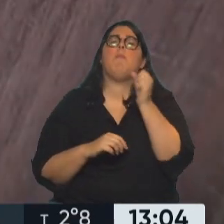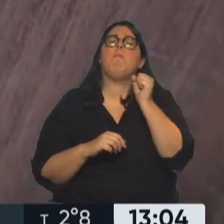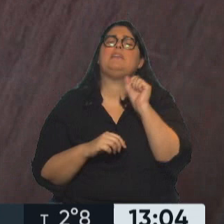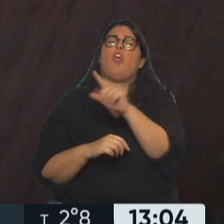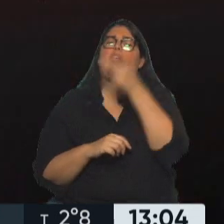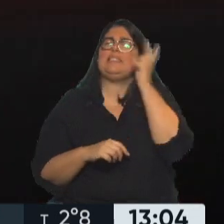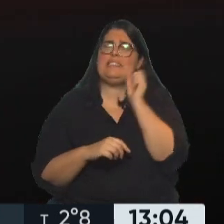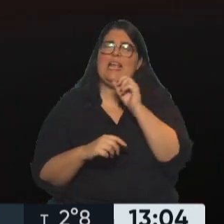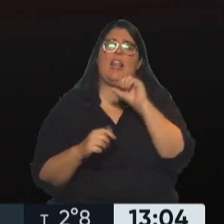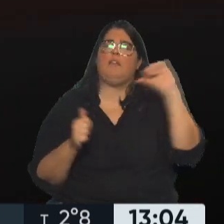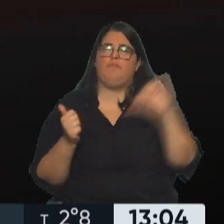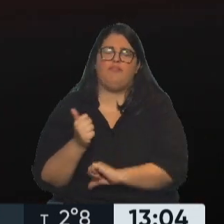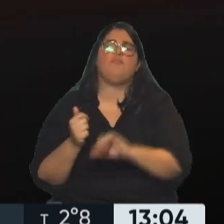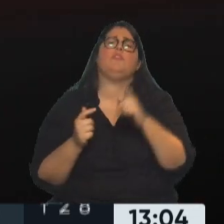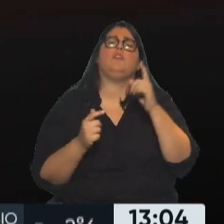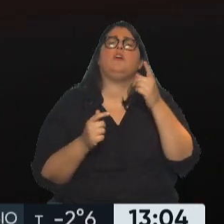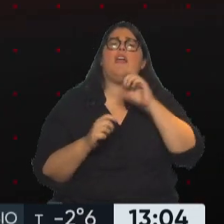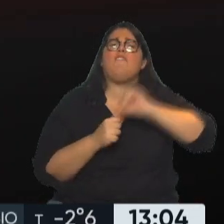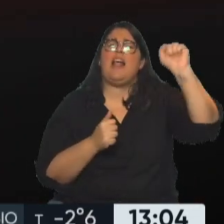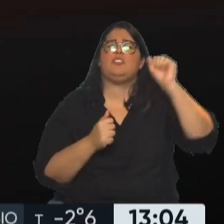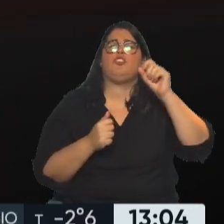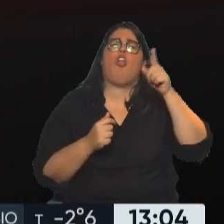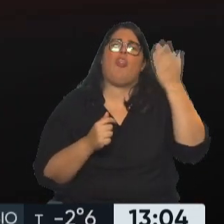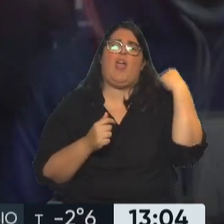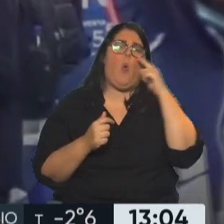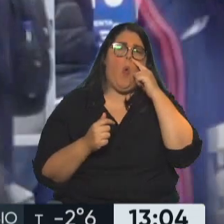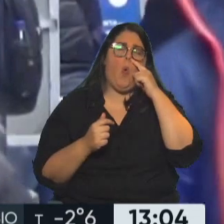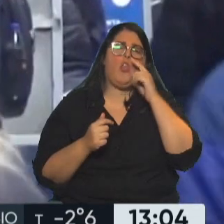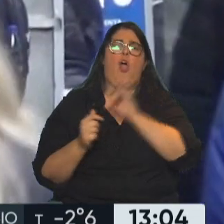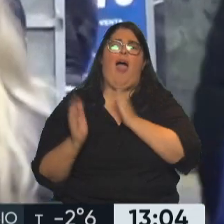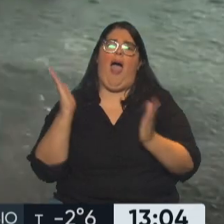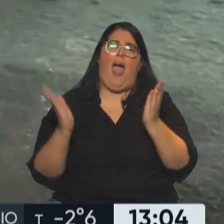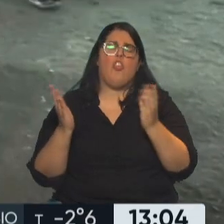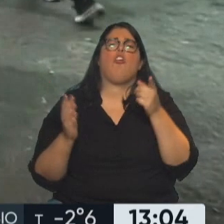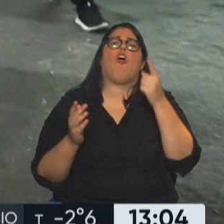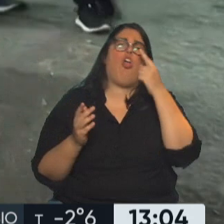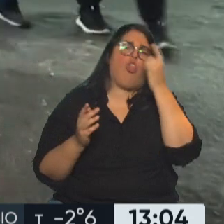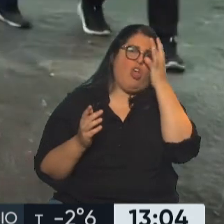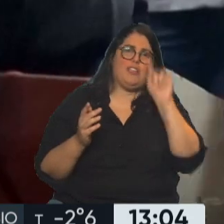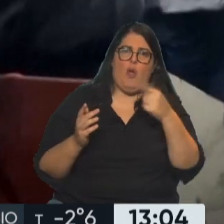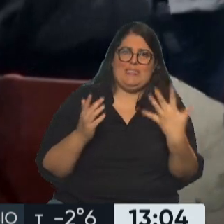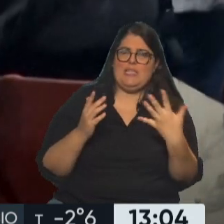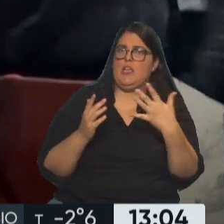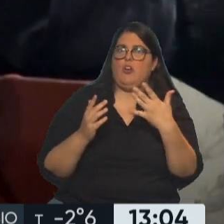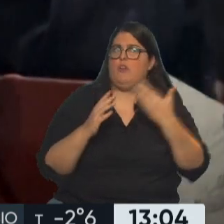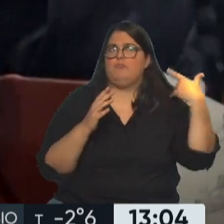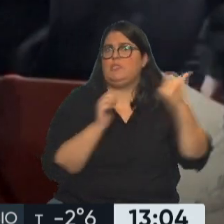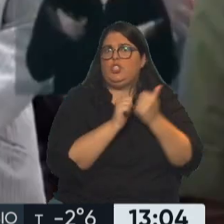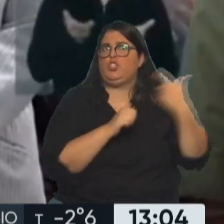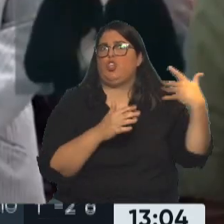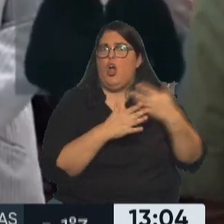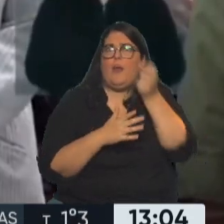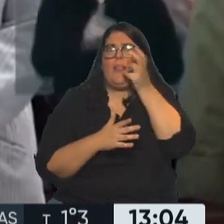inflación galopante que en junio alcanzó el 12,5% interanual, la mayor registrada en el país trasandino en los últimos 28